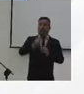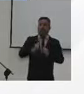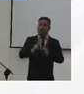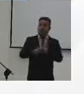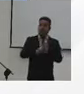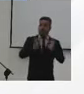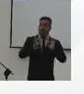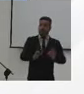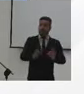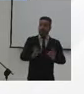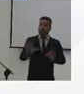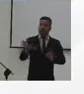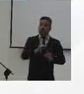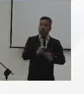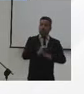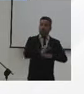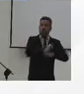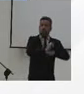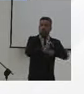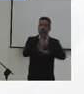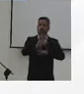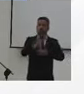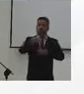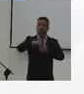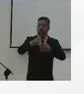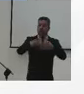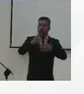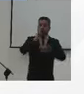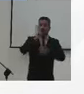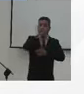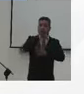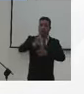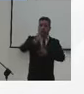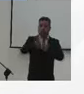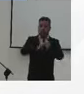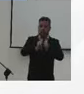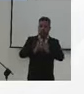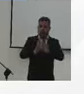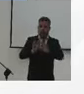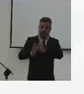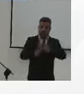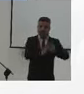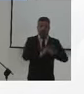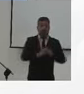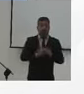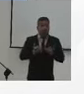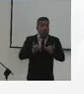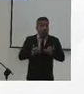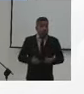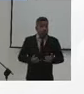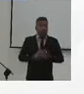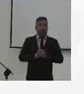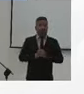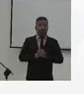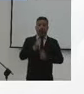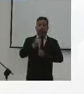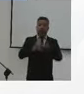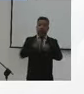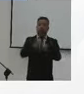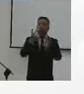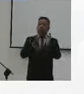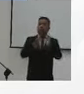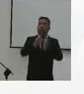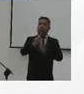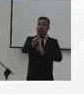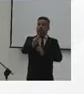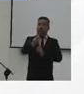premisa de legalidad a todos los organismos del Sistema Nacional del Deporte. Pero hoy, en el